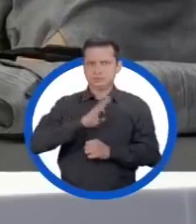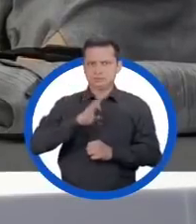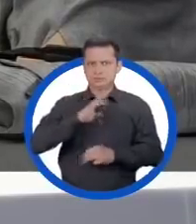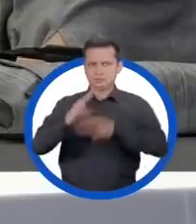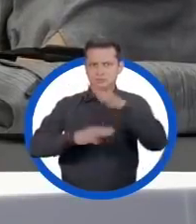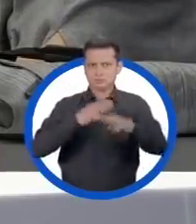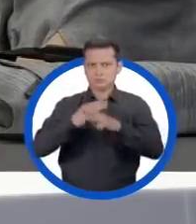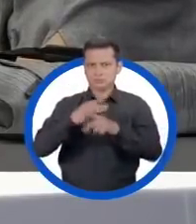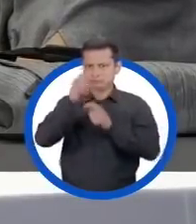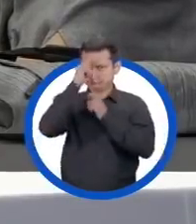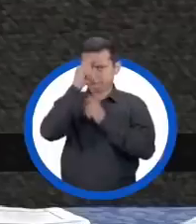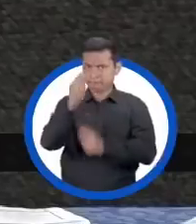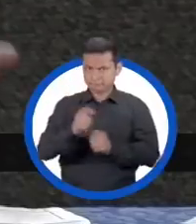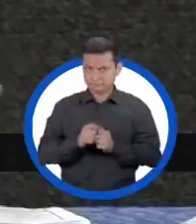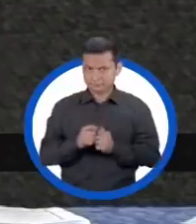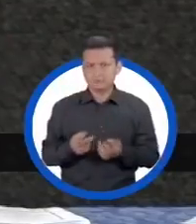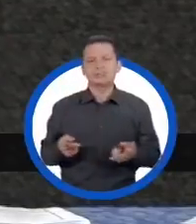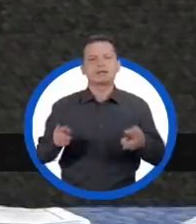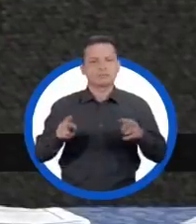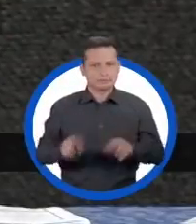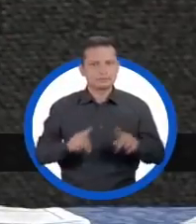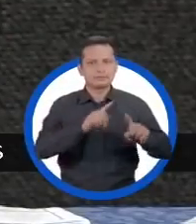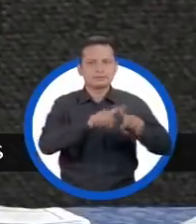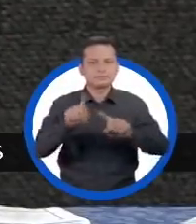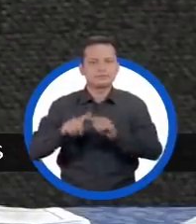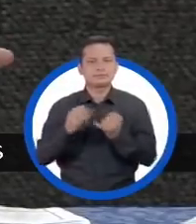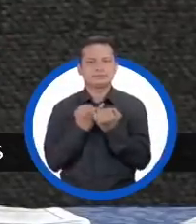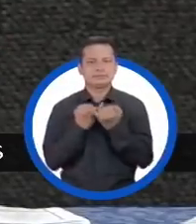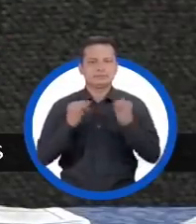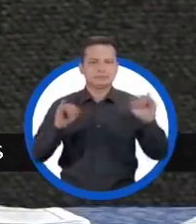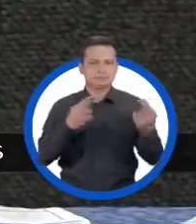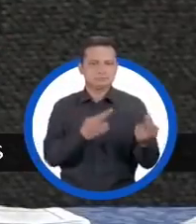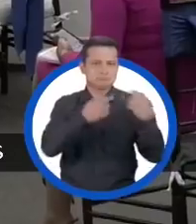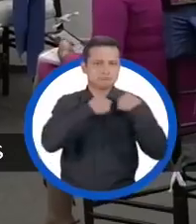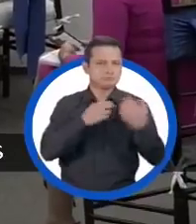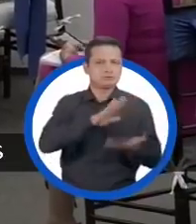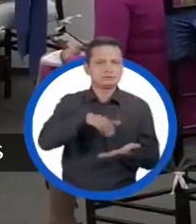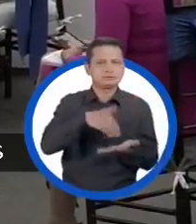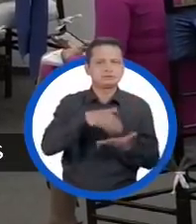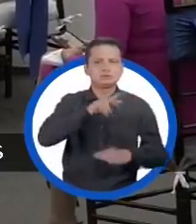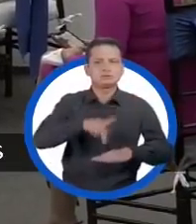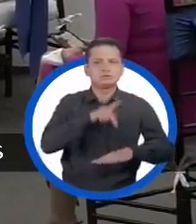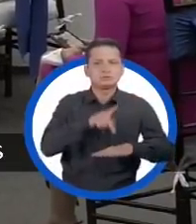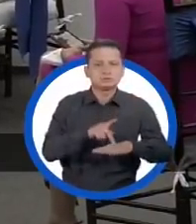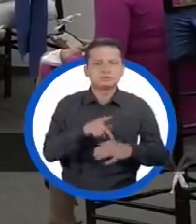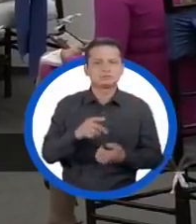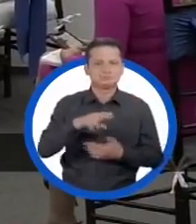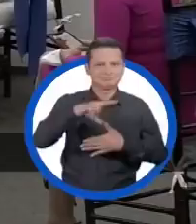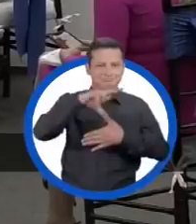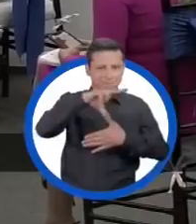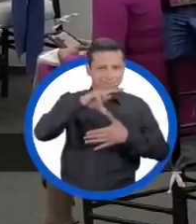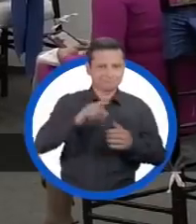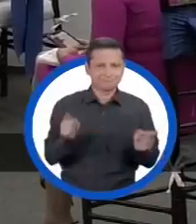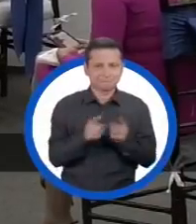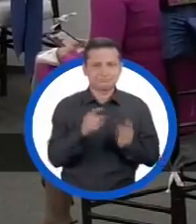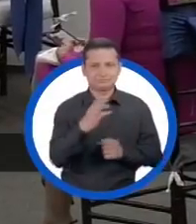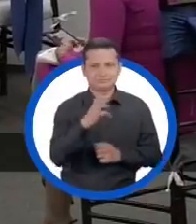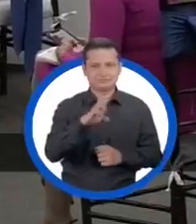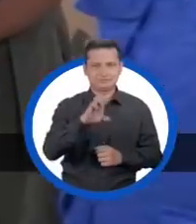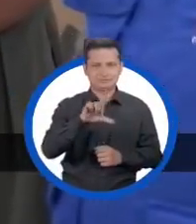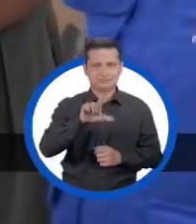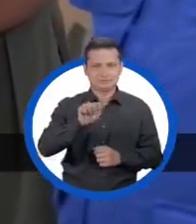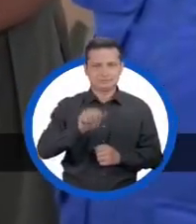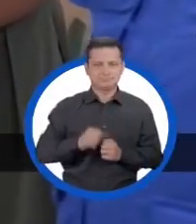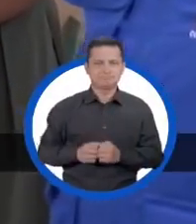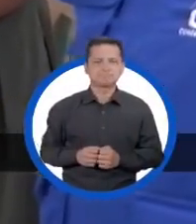estos organismos de alto nivel técnico y credibilidad mundial se suman los pronunciamientos de las misiones independientes como el Consejo de Expertos